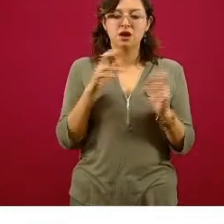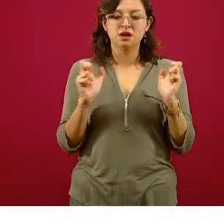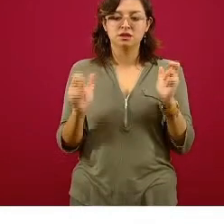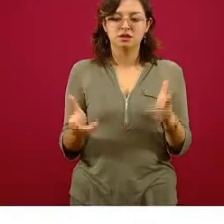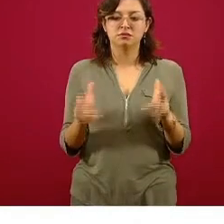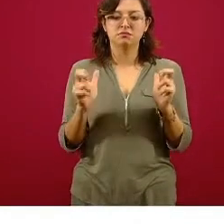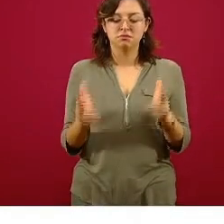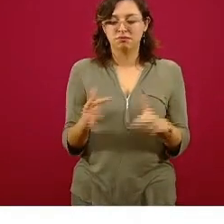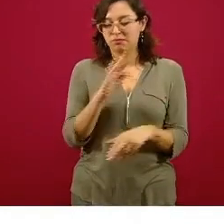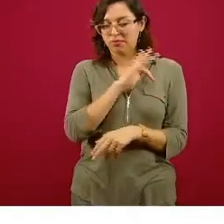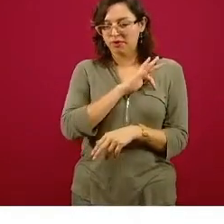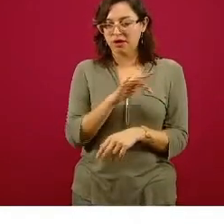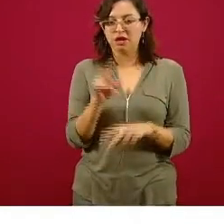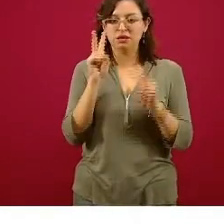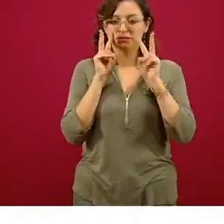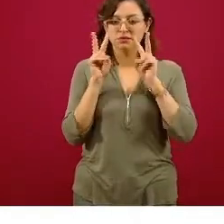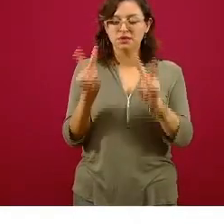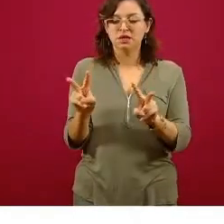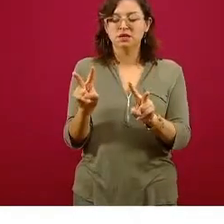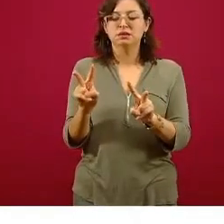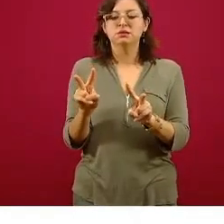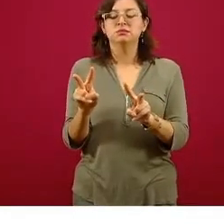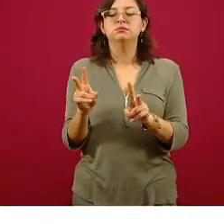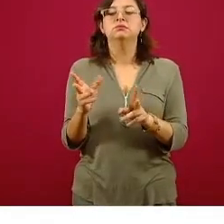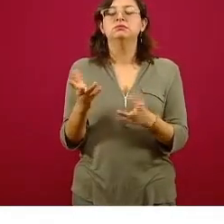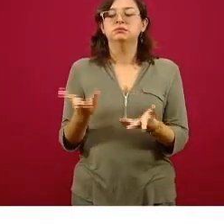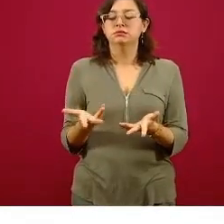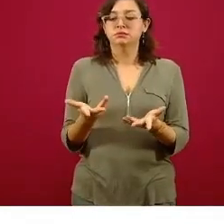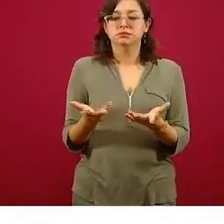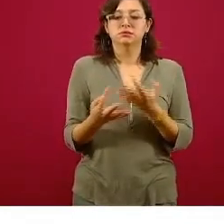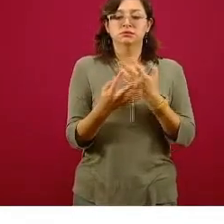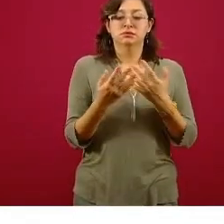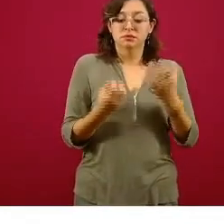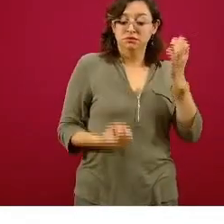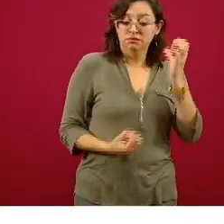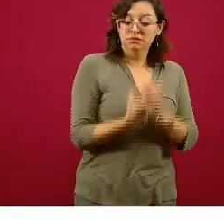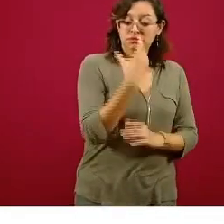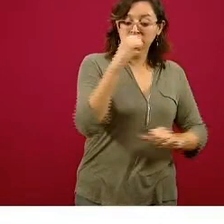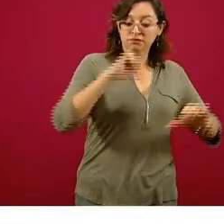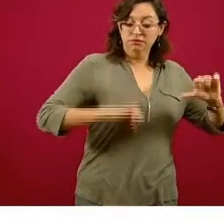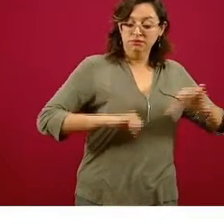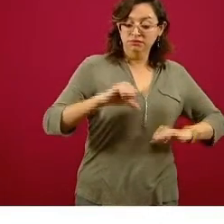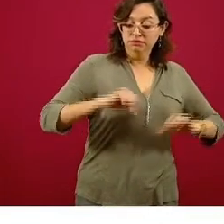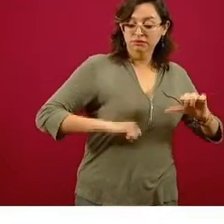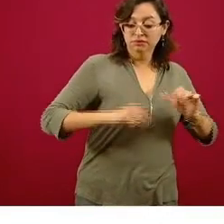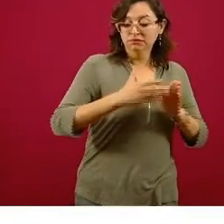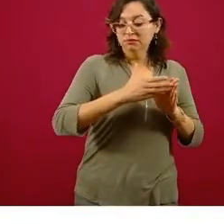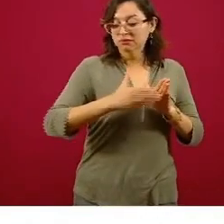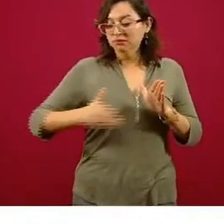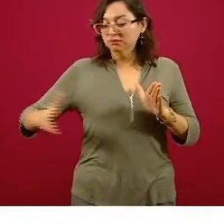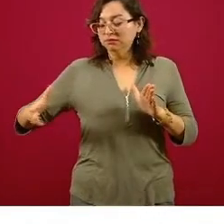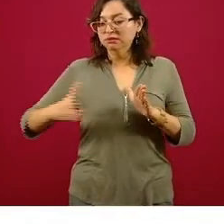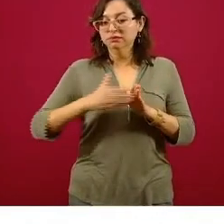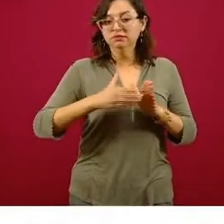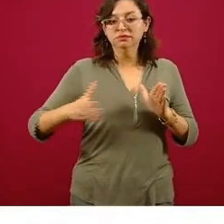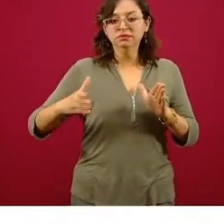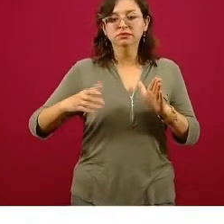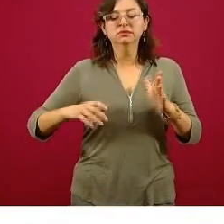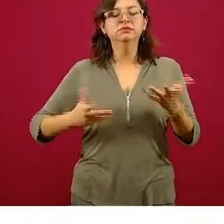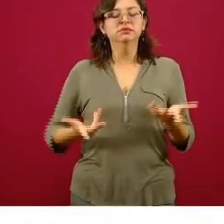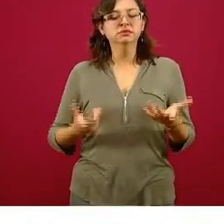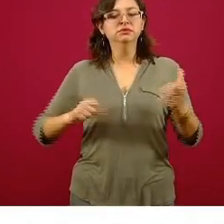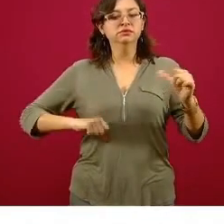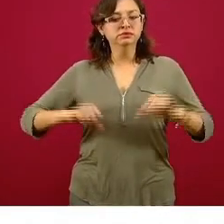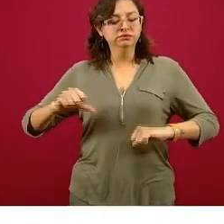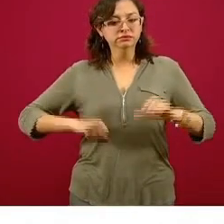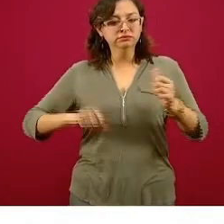como pueden ver en los primeros días después del inicio de la nueva normalidad, tienen una actividad bastante intensa, sobre todo los usuarios